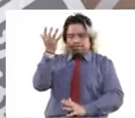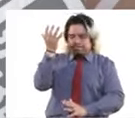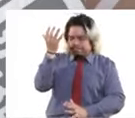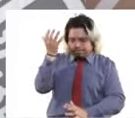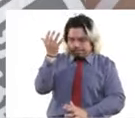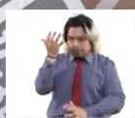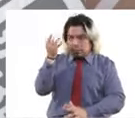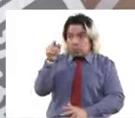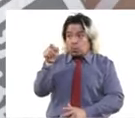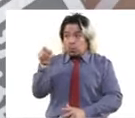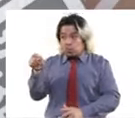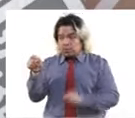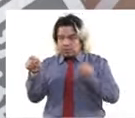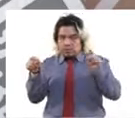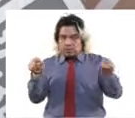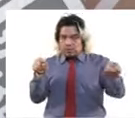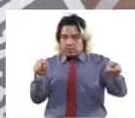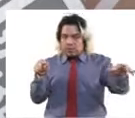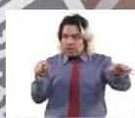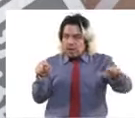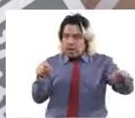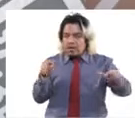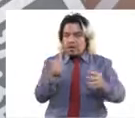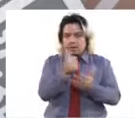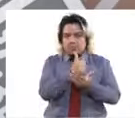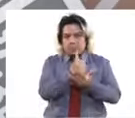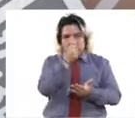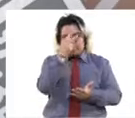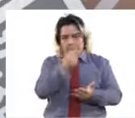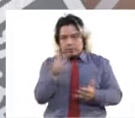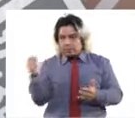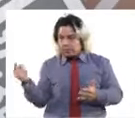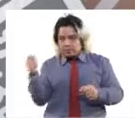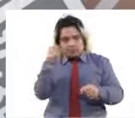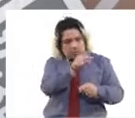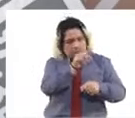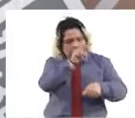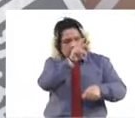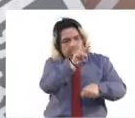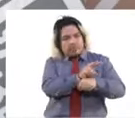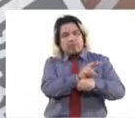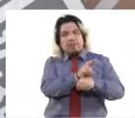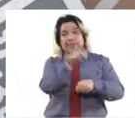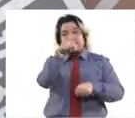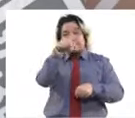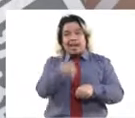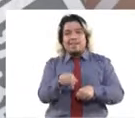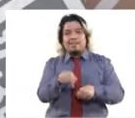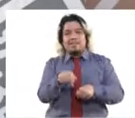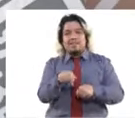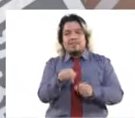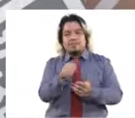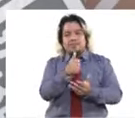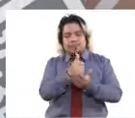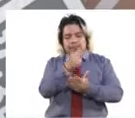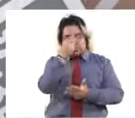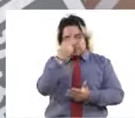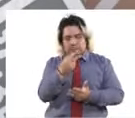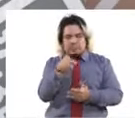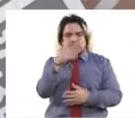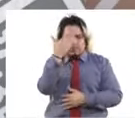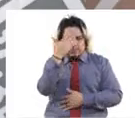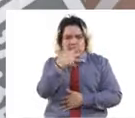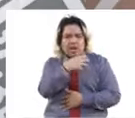una ciudad con gran historia. Aquí está la grandeza de México. Somos la